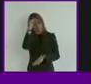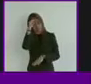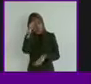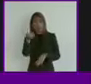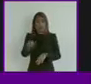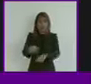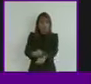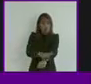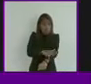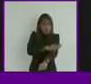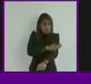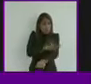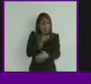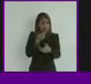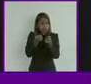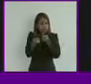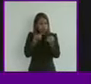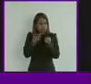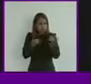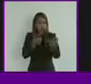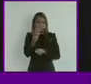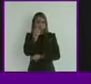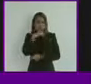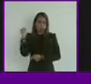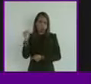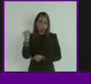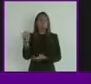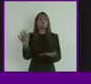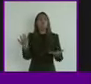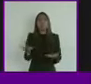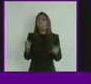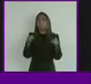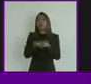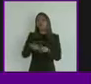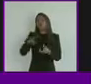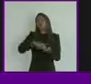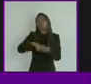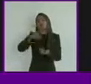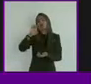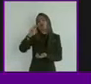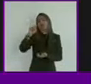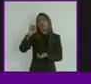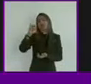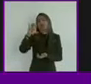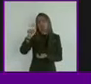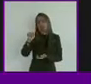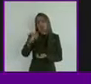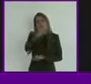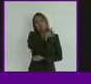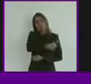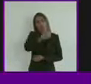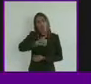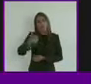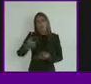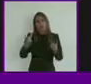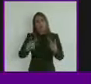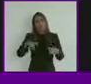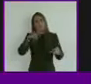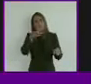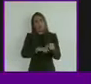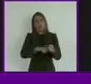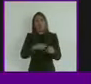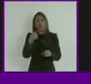ética personal, agregaría yo, mi querida Amaya, no sé si coincidas, ética personal, ¿no? Yo siempre he hablado incluso de una regla